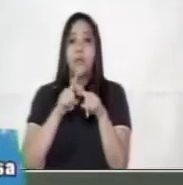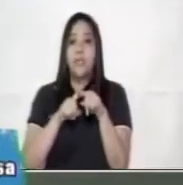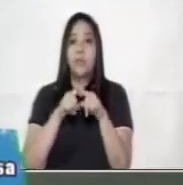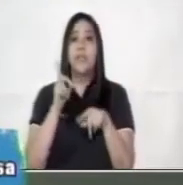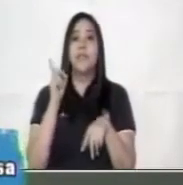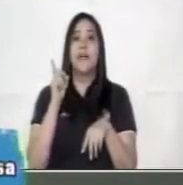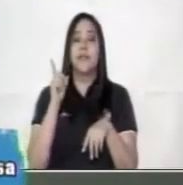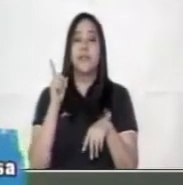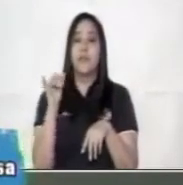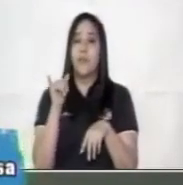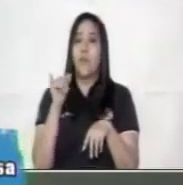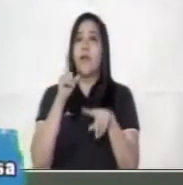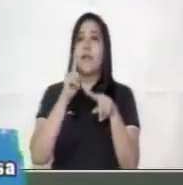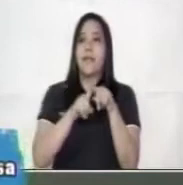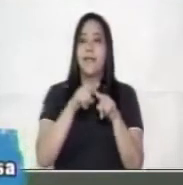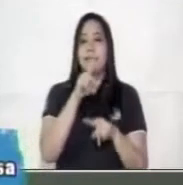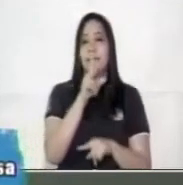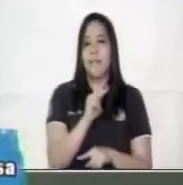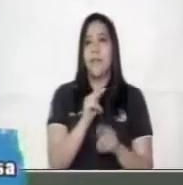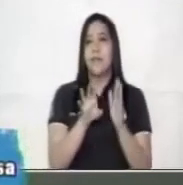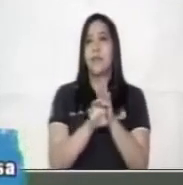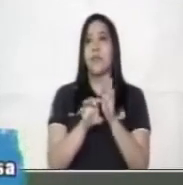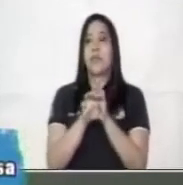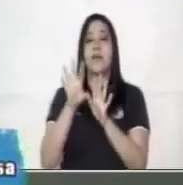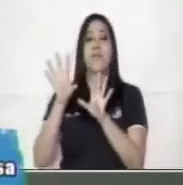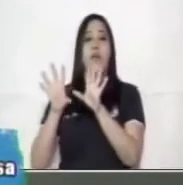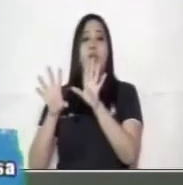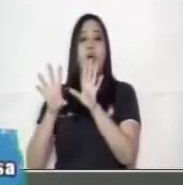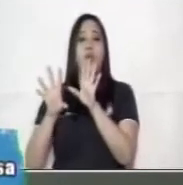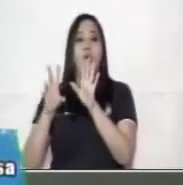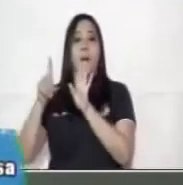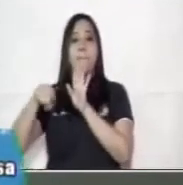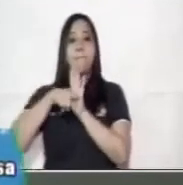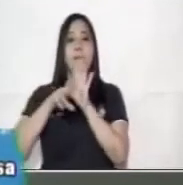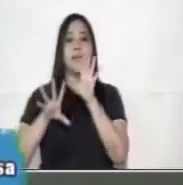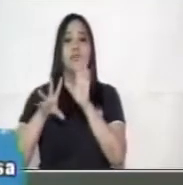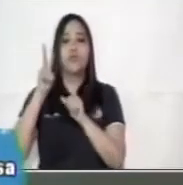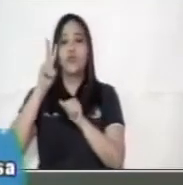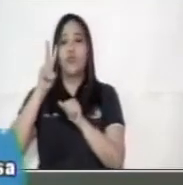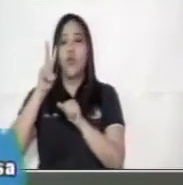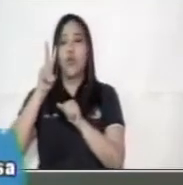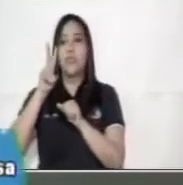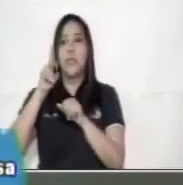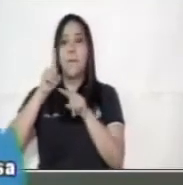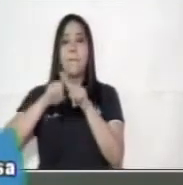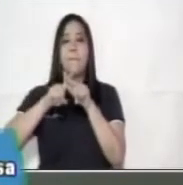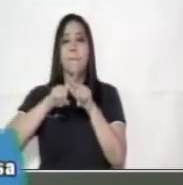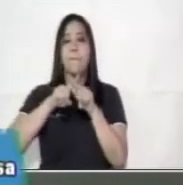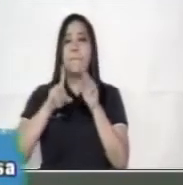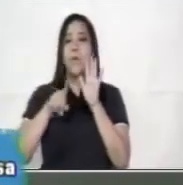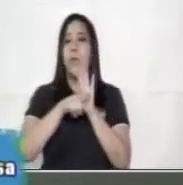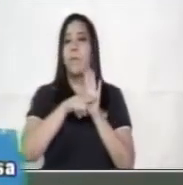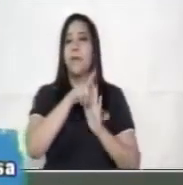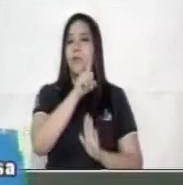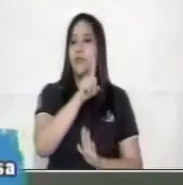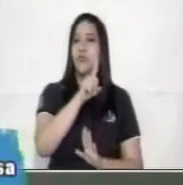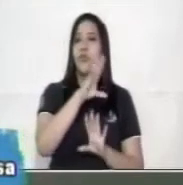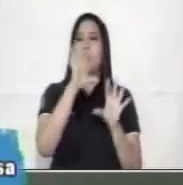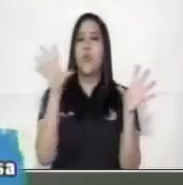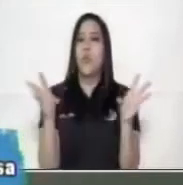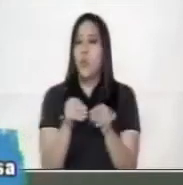X por Y. Vemos que 12 negativo por 1 negativo me da menos 12 por menos 1 me